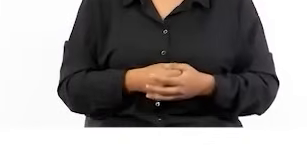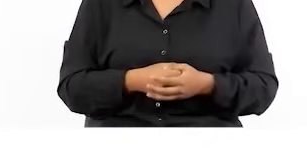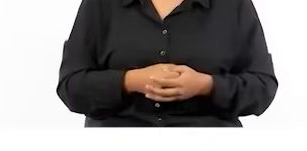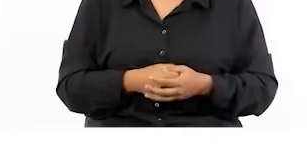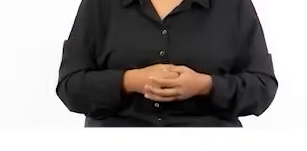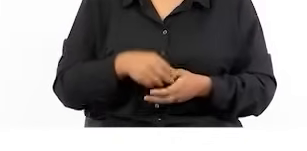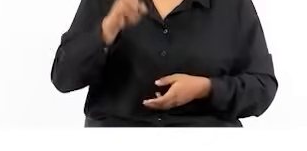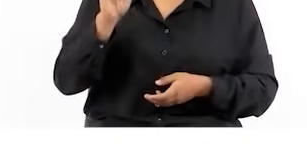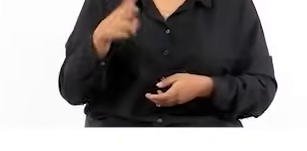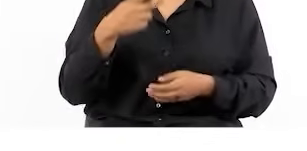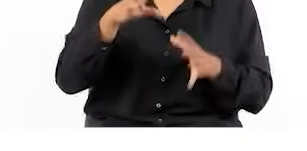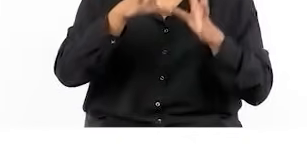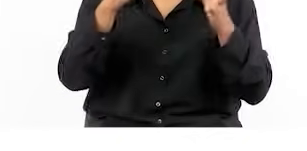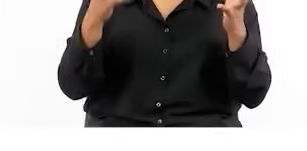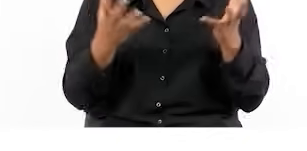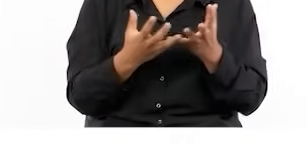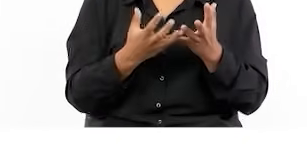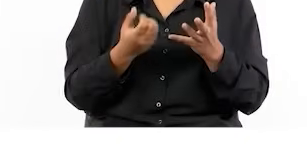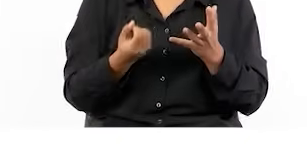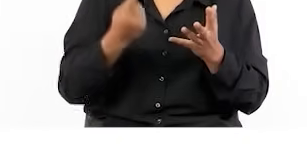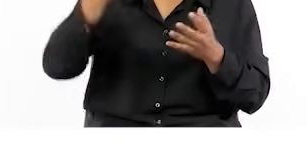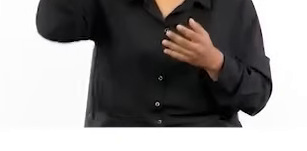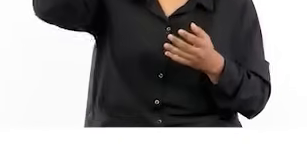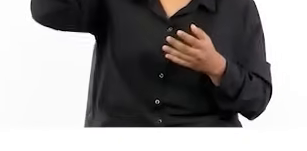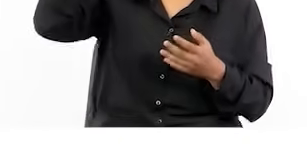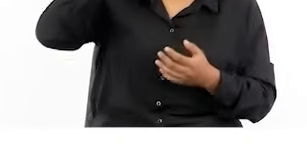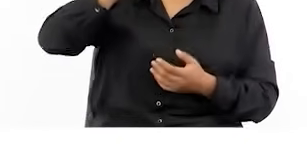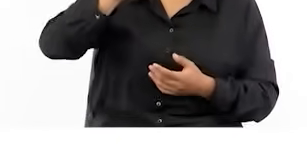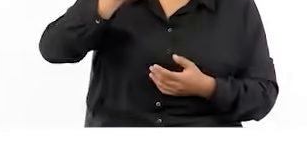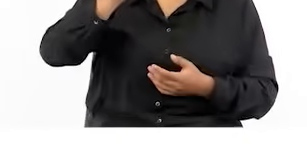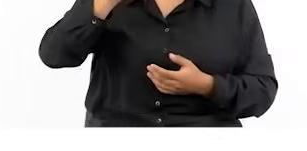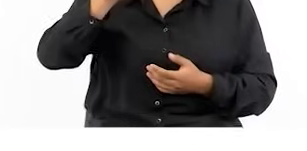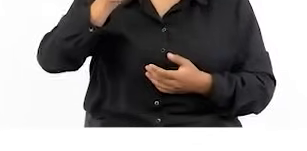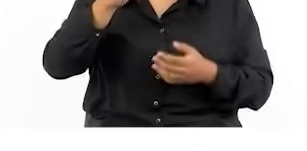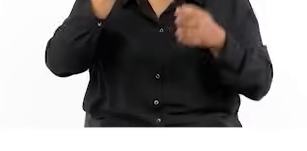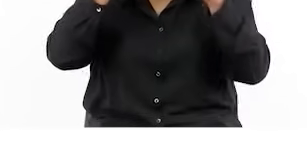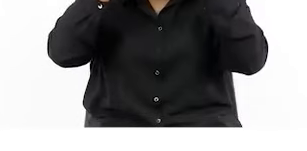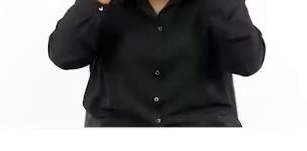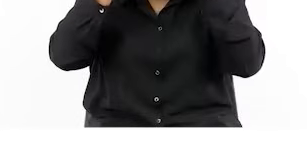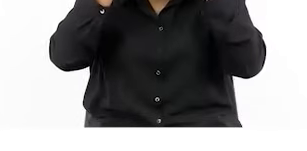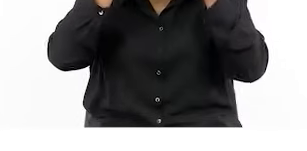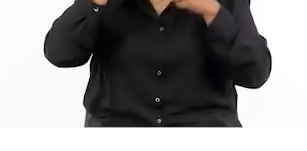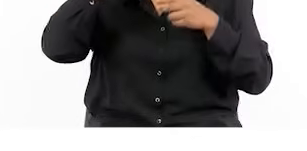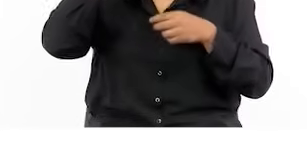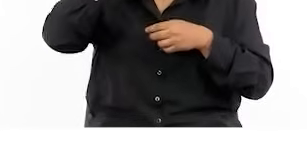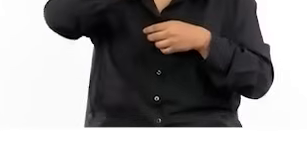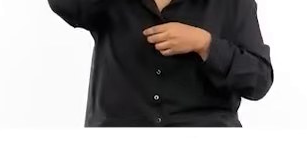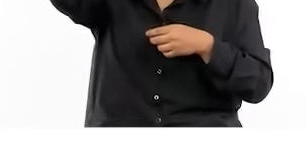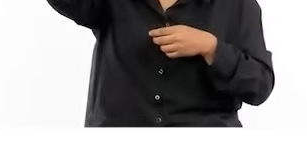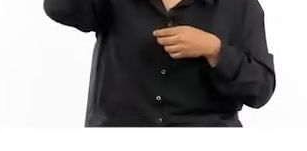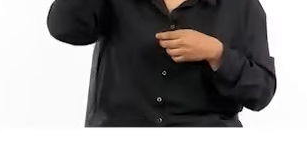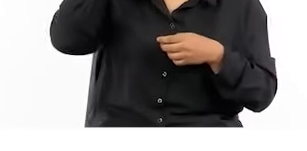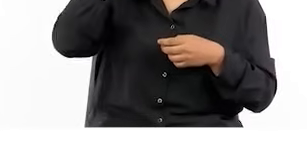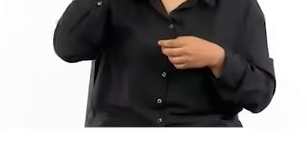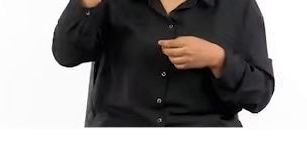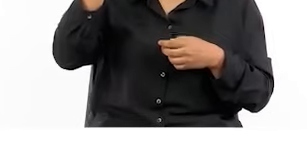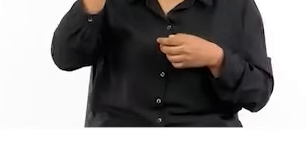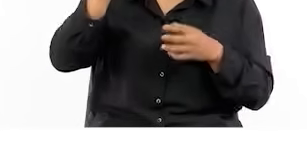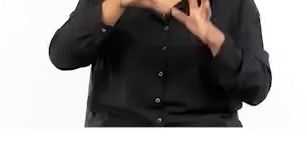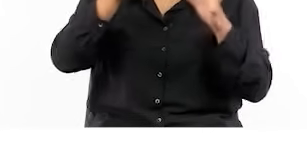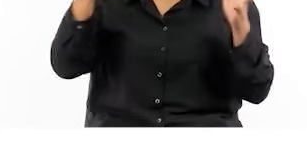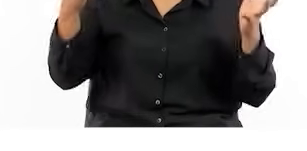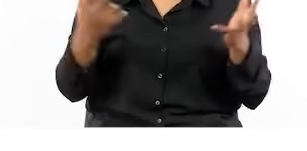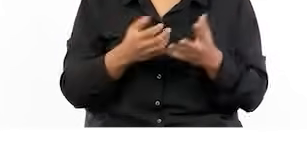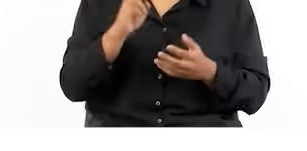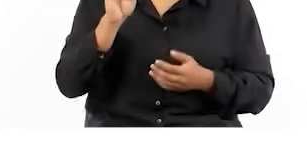kilómetros aproximadamente, inferior a este número. El segundo planeta más cercano al Sol es Venus. Y si lo observamos